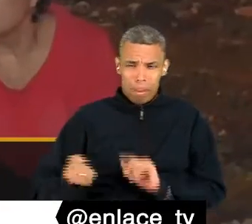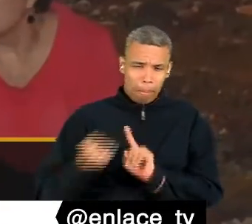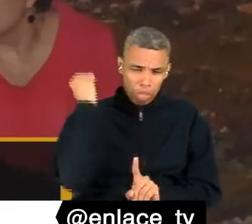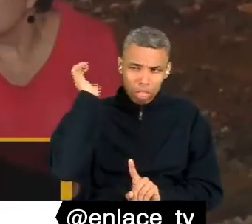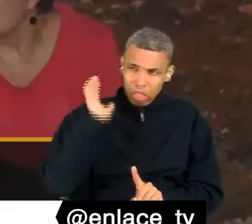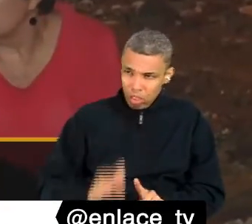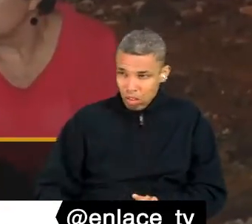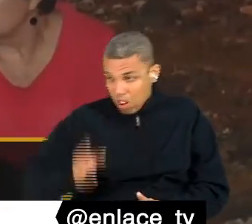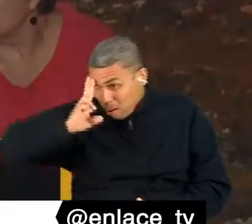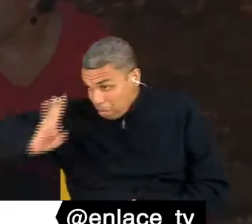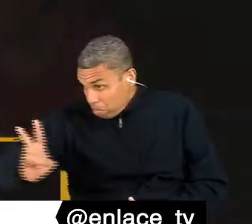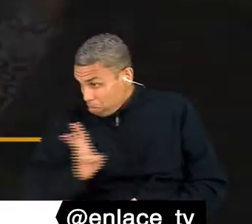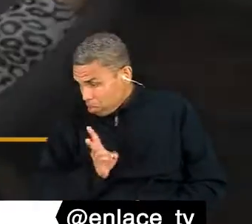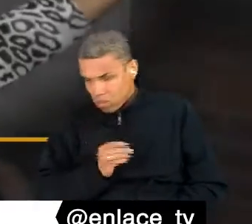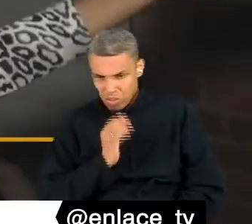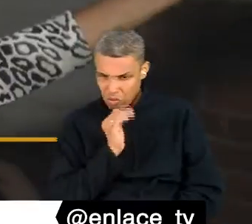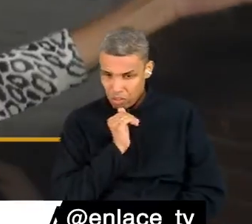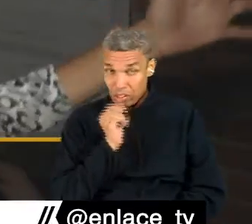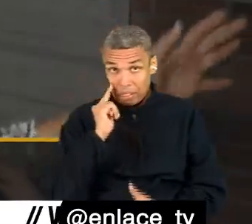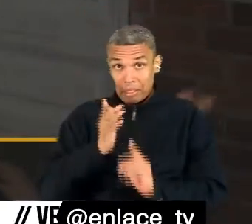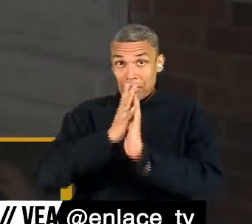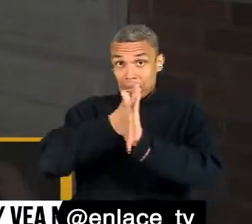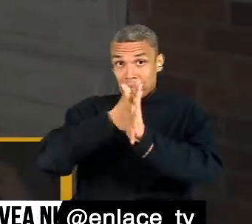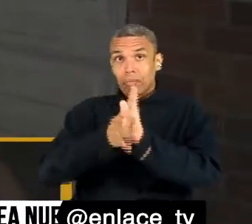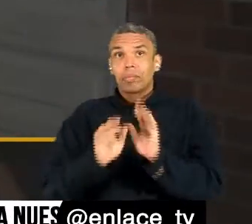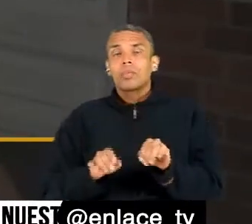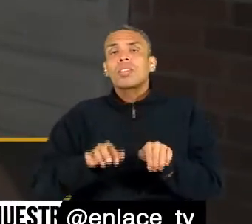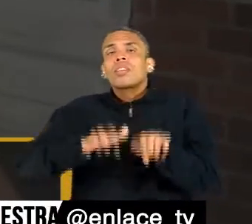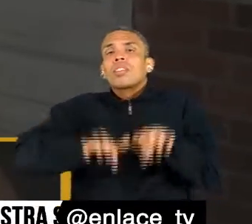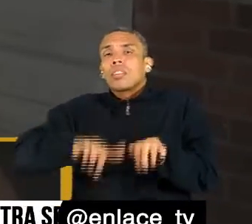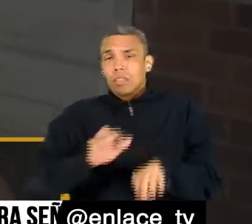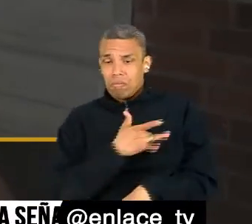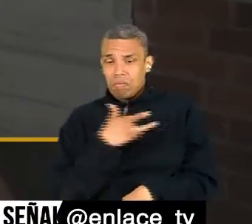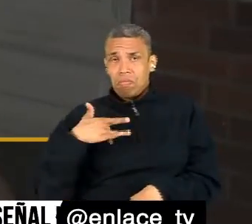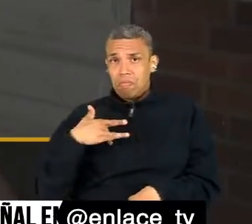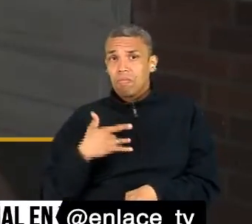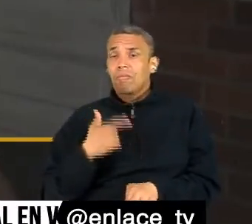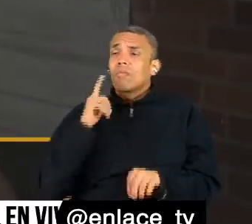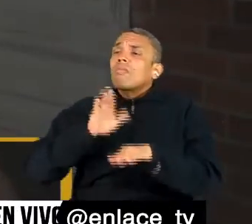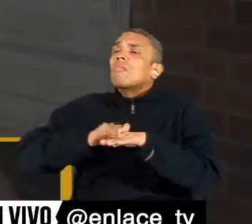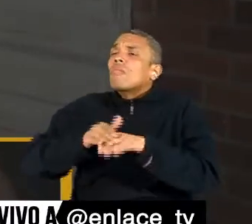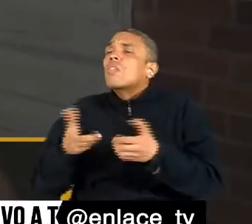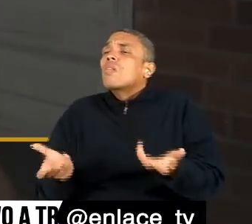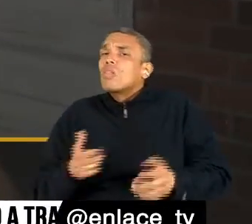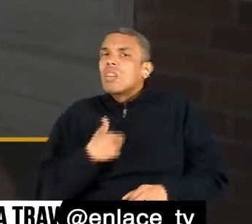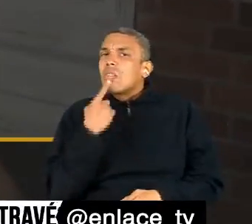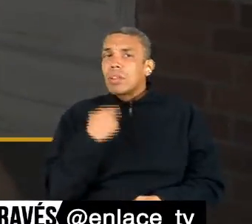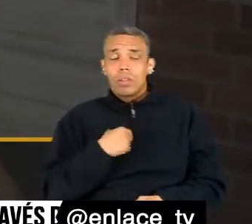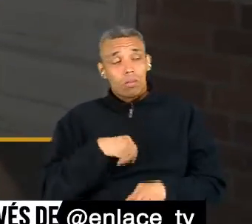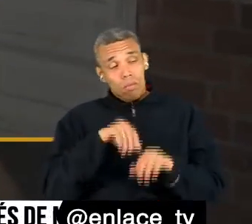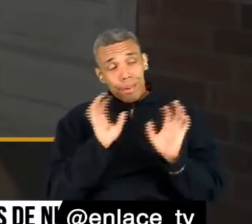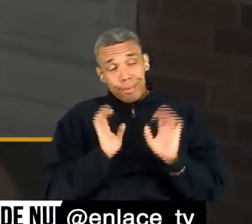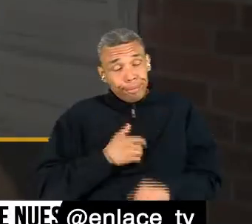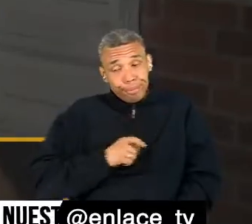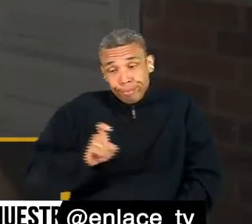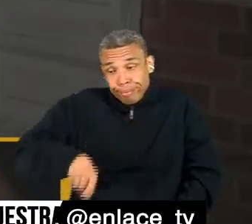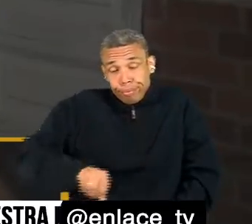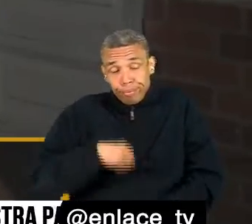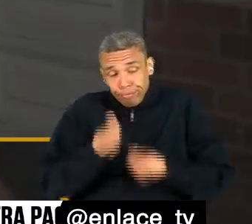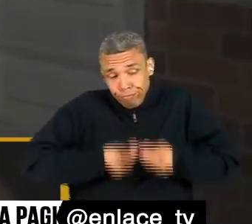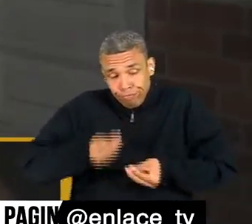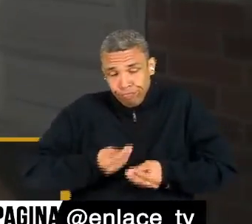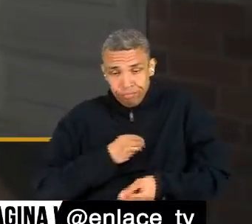correcta. Y se le dijo a la señora secretaria y lo primero que hace es Toca que madruguen. Aquí hay una cosa, que aquí no